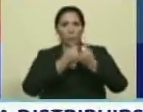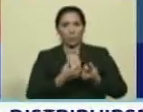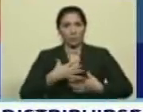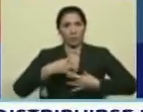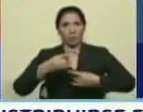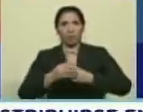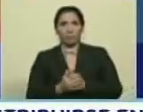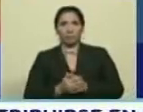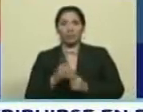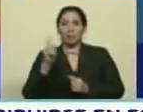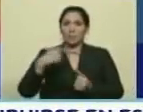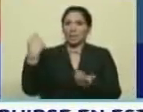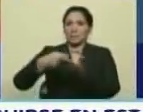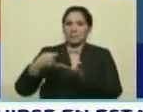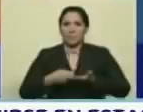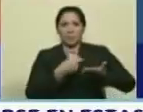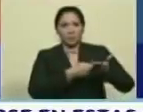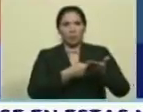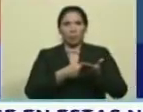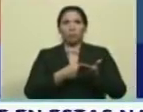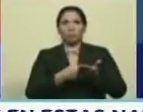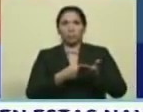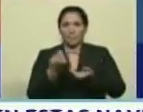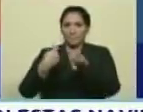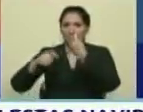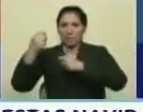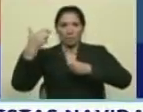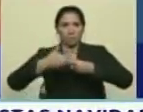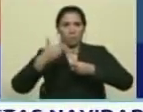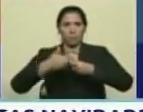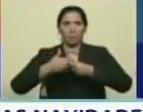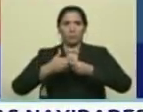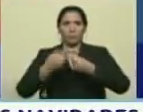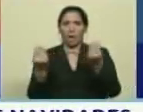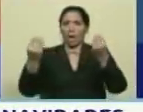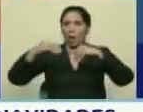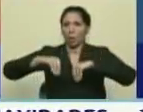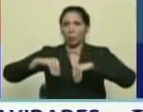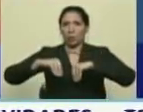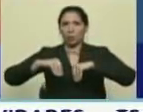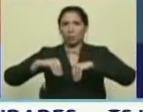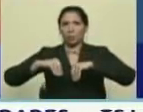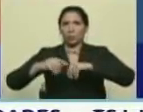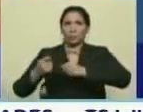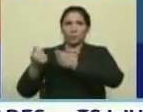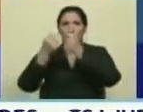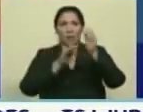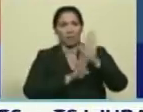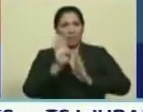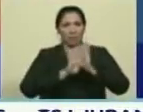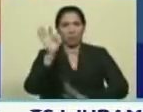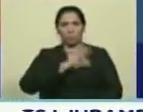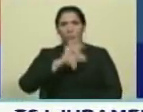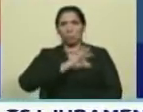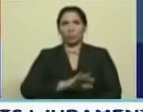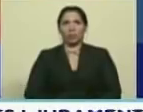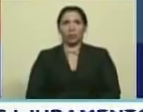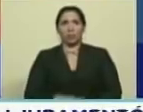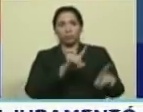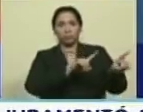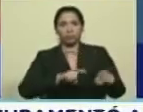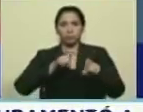Y está la inversión de los ingresos por venta de combustible mediante acuerdos de pago justos en el desarrollo social,